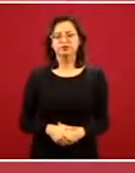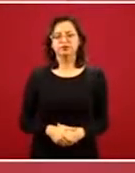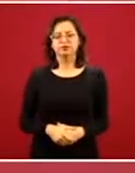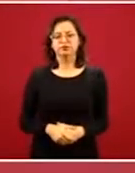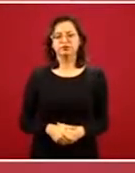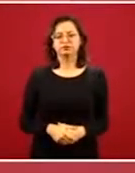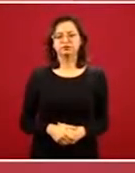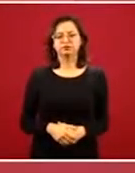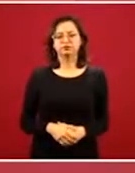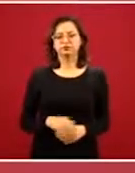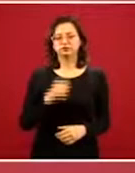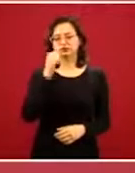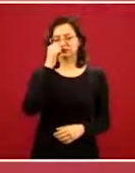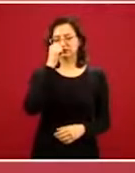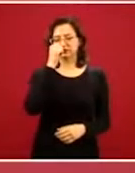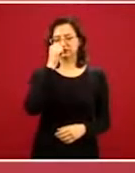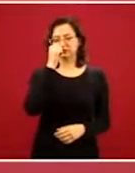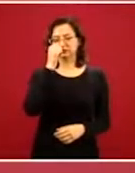también